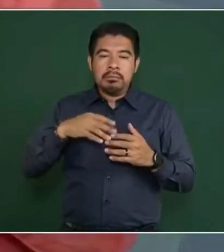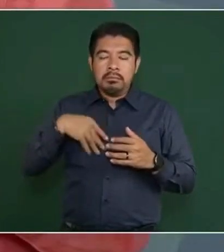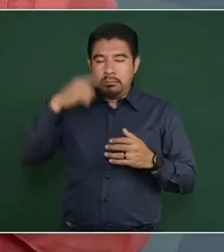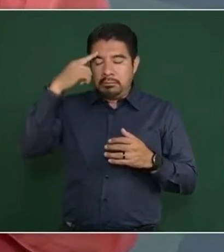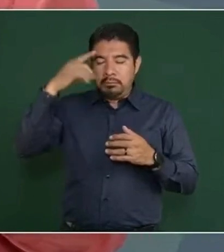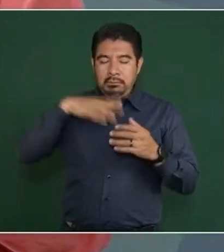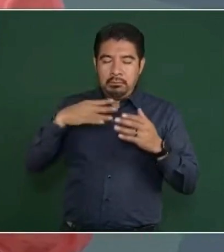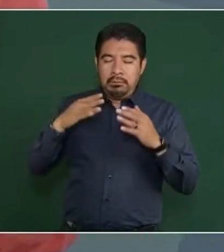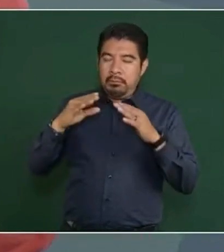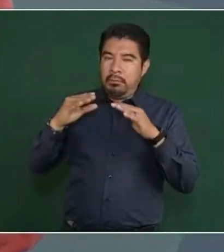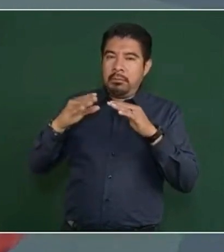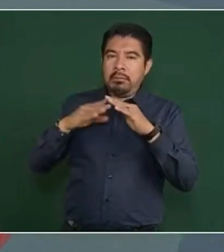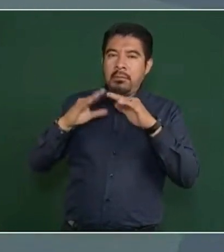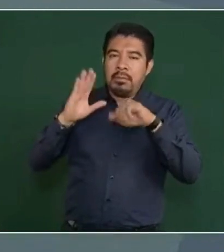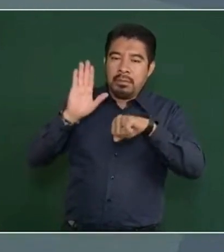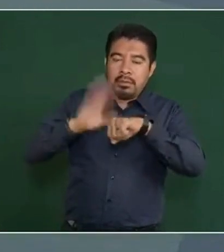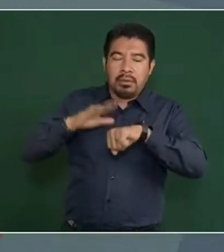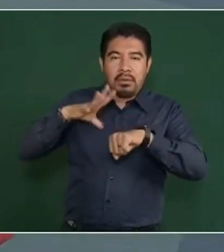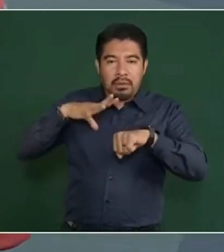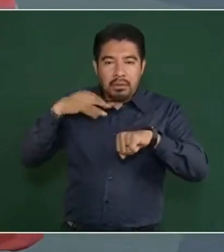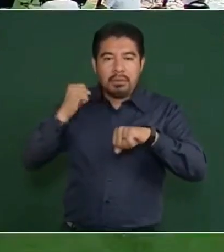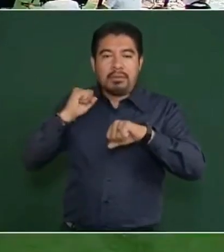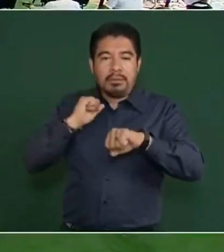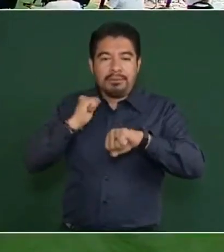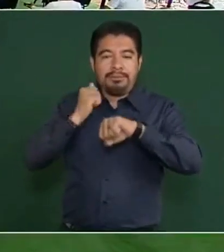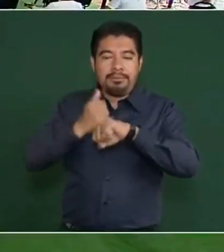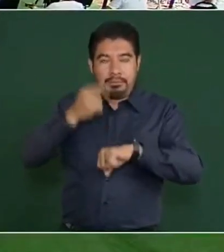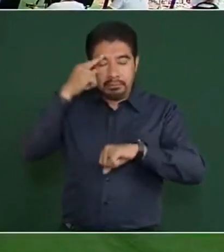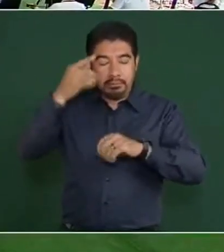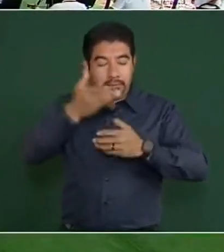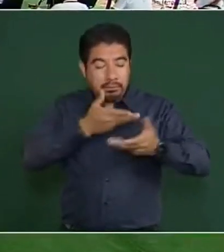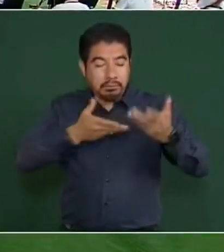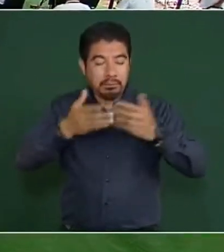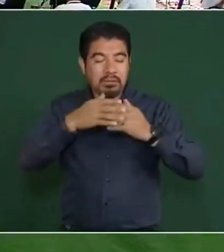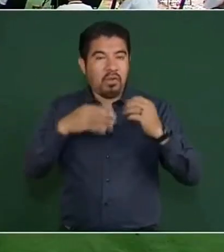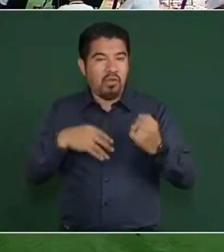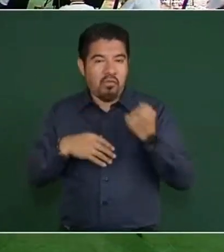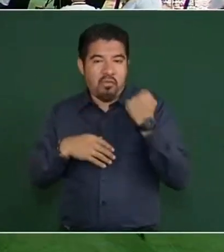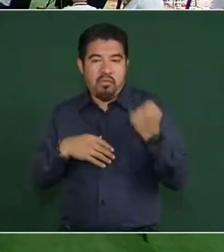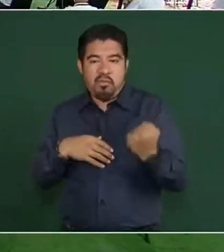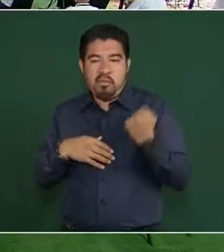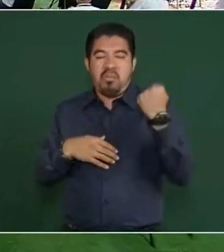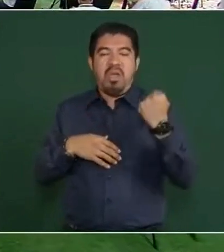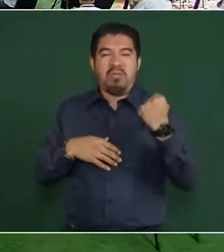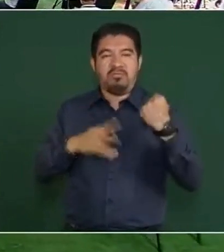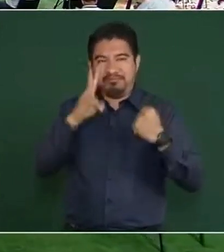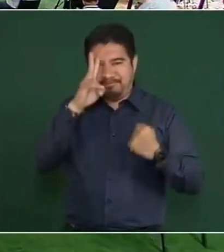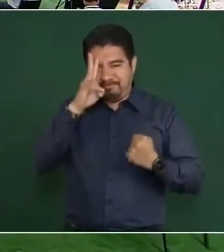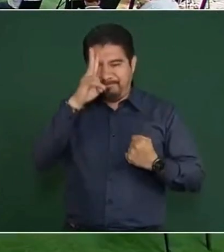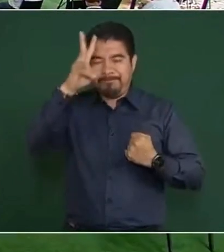remontarse o resolverse con el uso de la fuerza, con lo bélico,